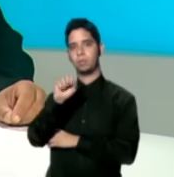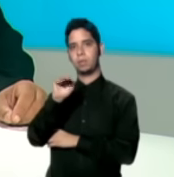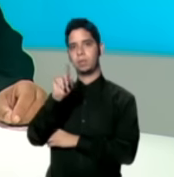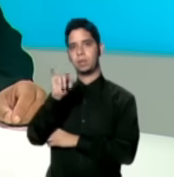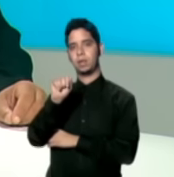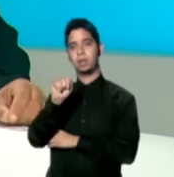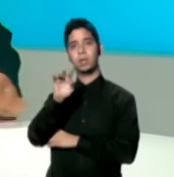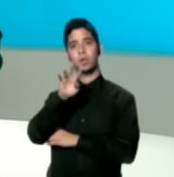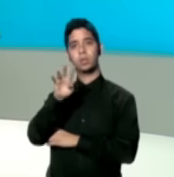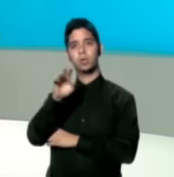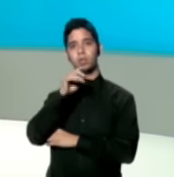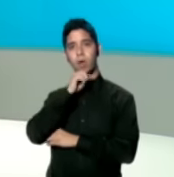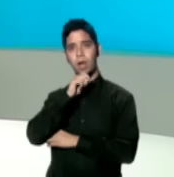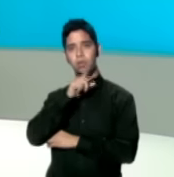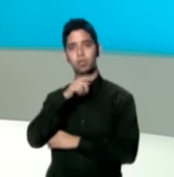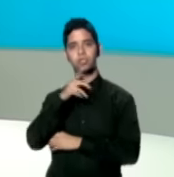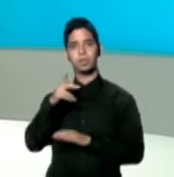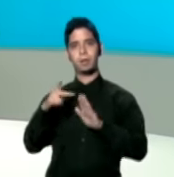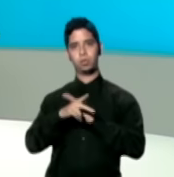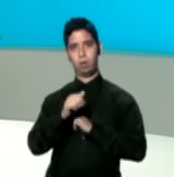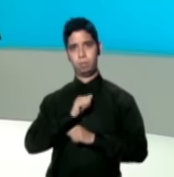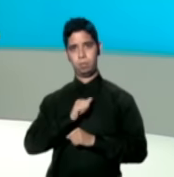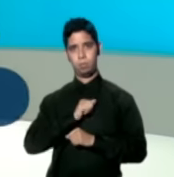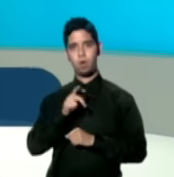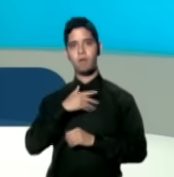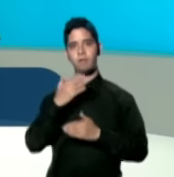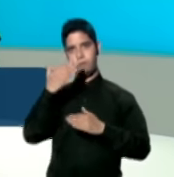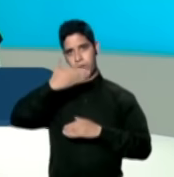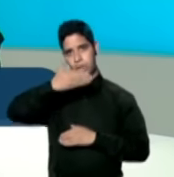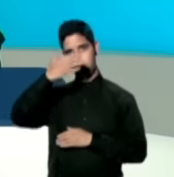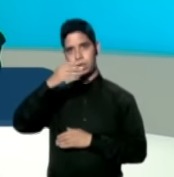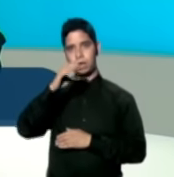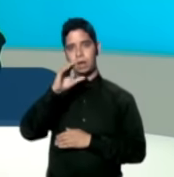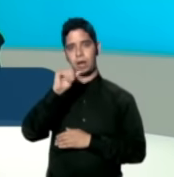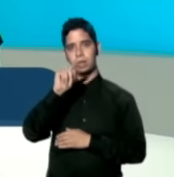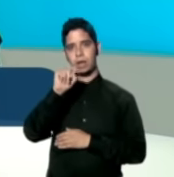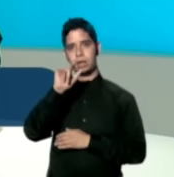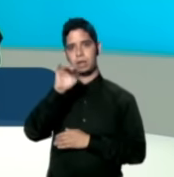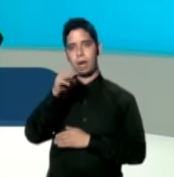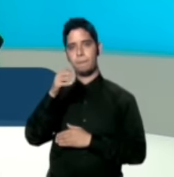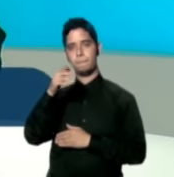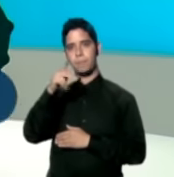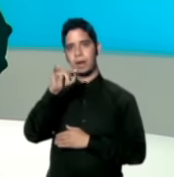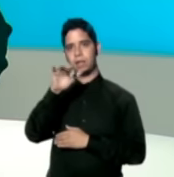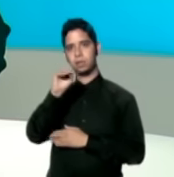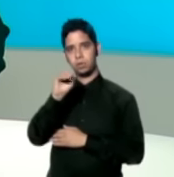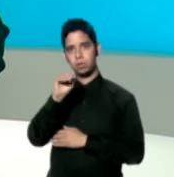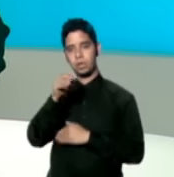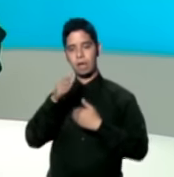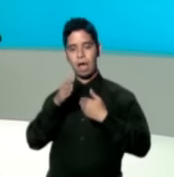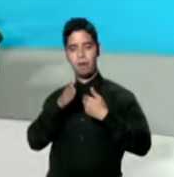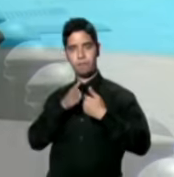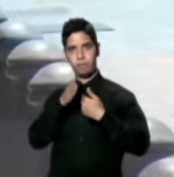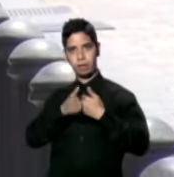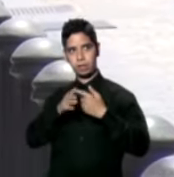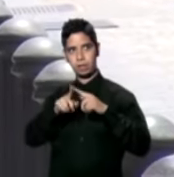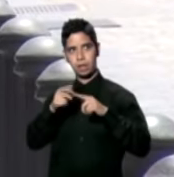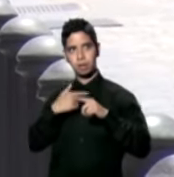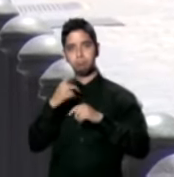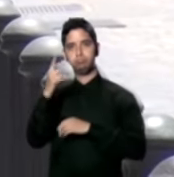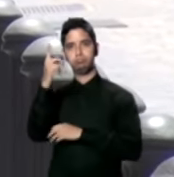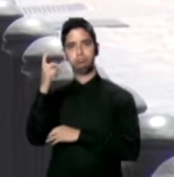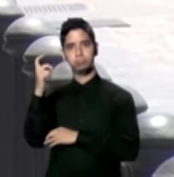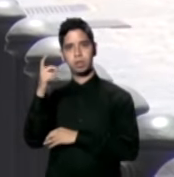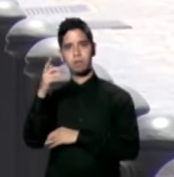suicidó esta madrugada frente al Palacio de Santa Catalina luego de emitir varios disparos contra la mansión ejecutiva. El hombre, quien